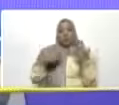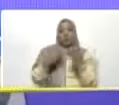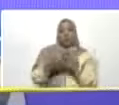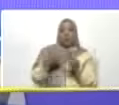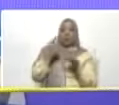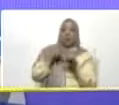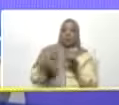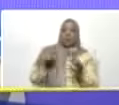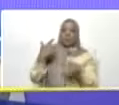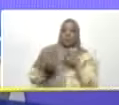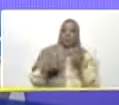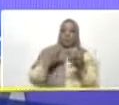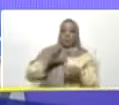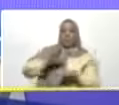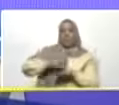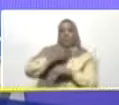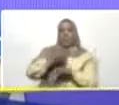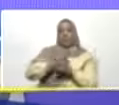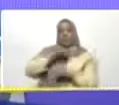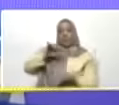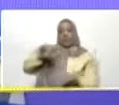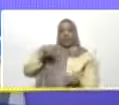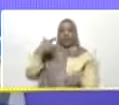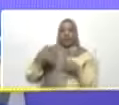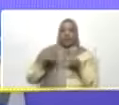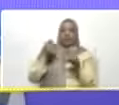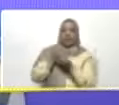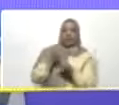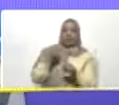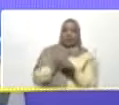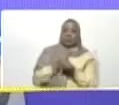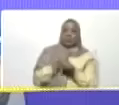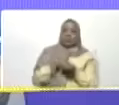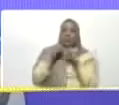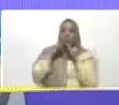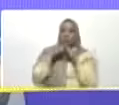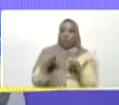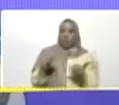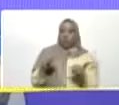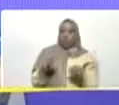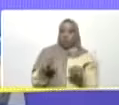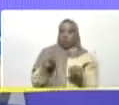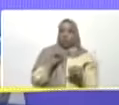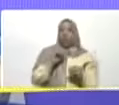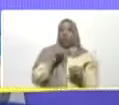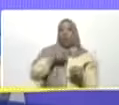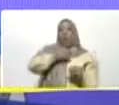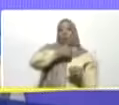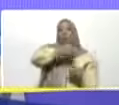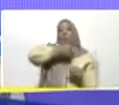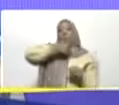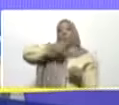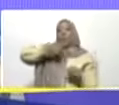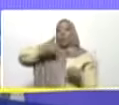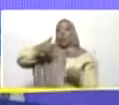listaron como prioridad y los vamos a trabajar todos uno por uno paso a paso de manera